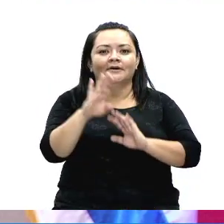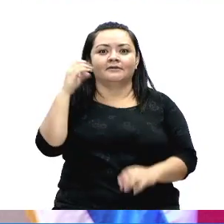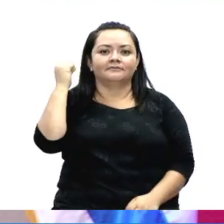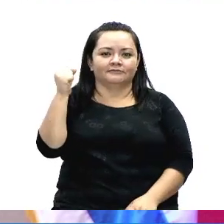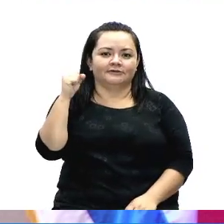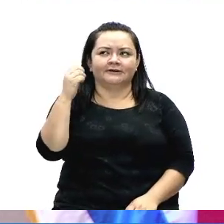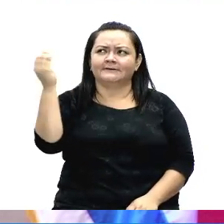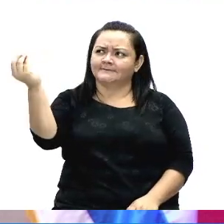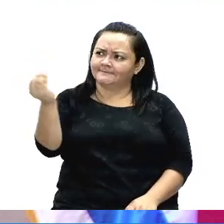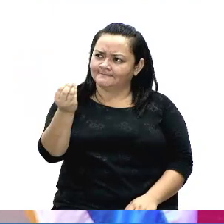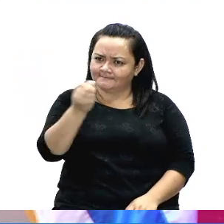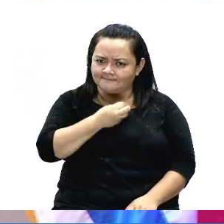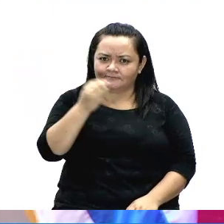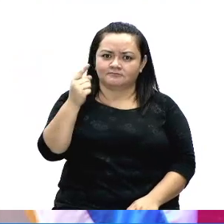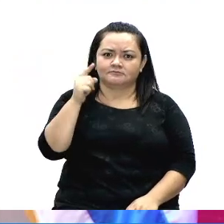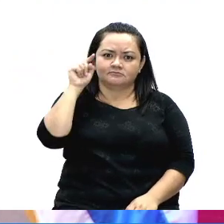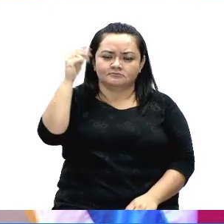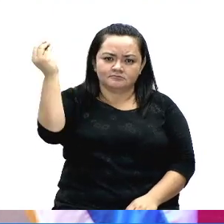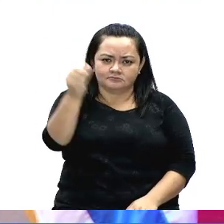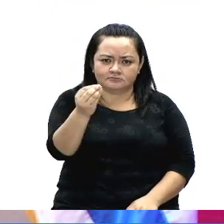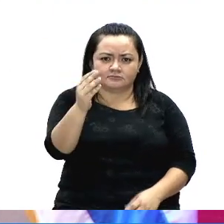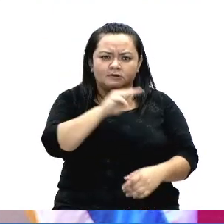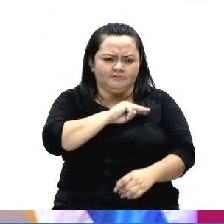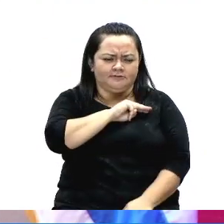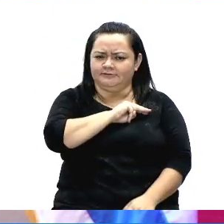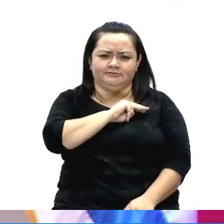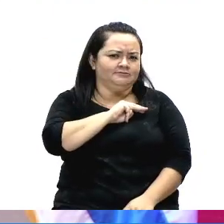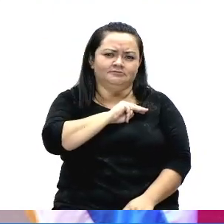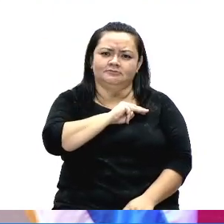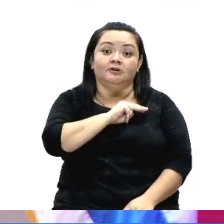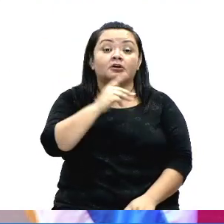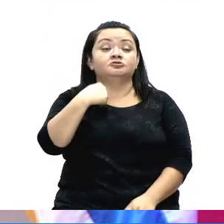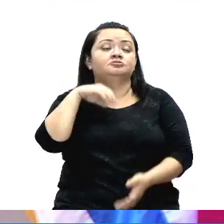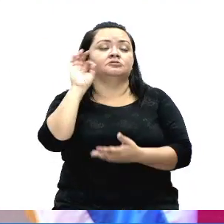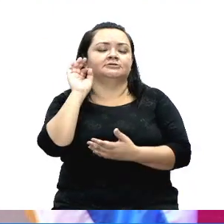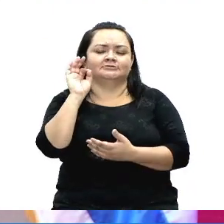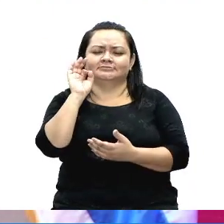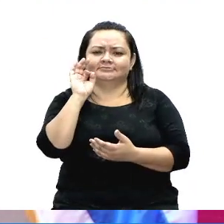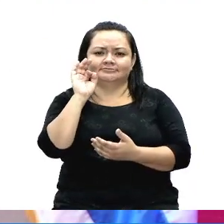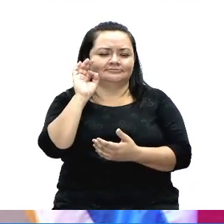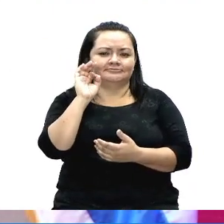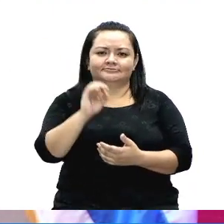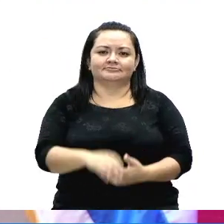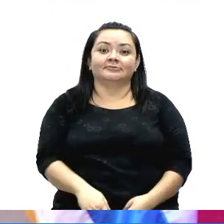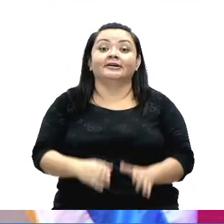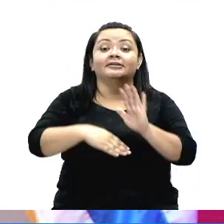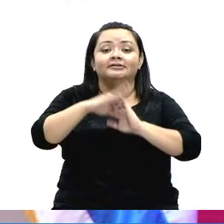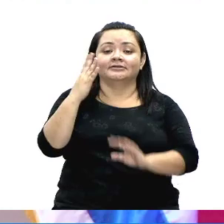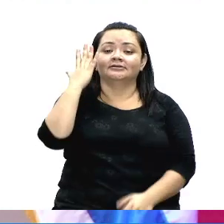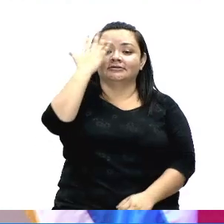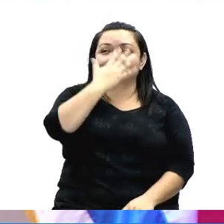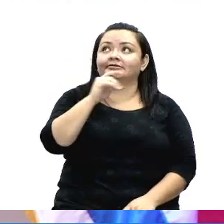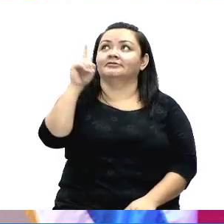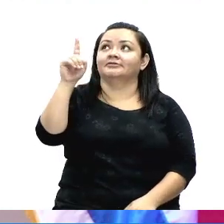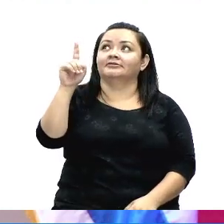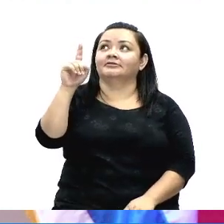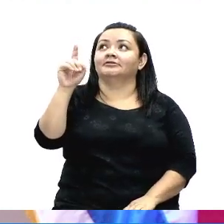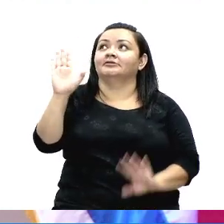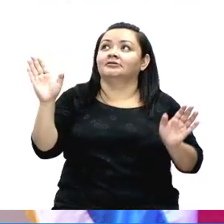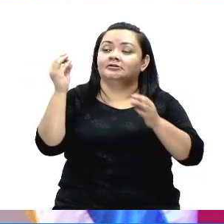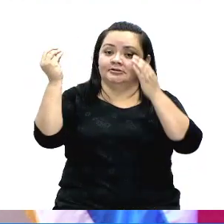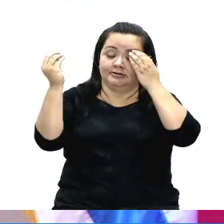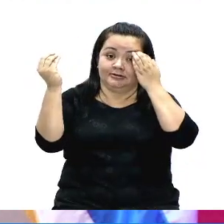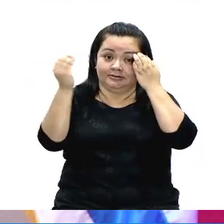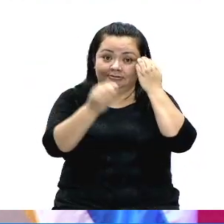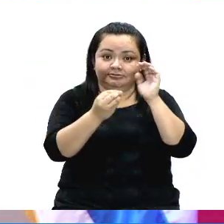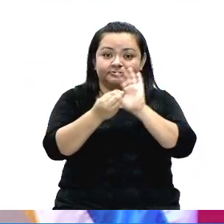cristo pudo haberme dado a mí mi amado hermano no es el ministerio de hacerme llamar pastor lo más hermoso que cristo pudo haber puesto delante de